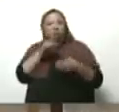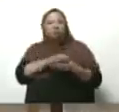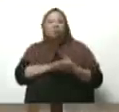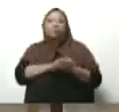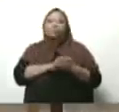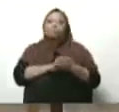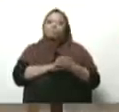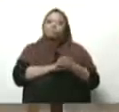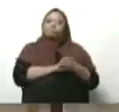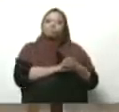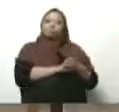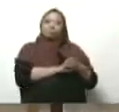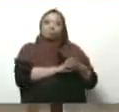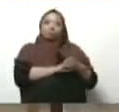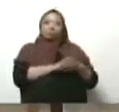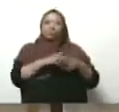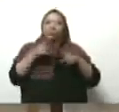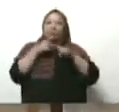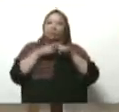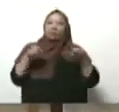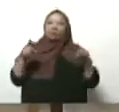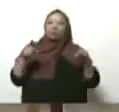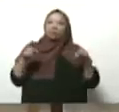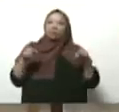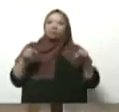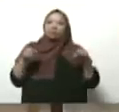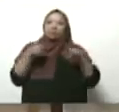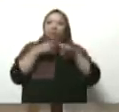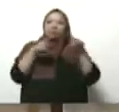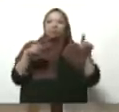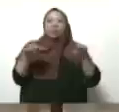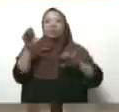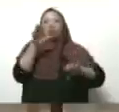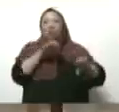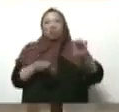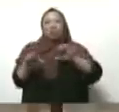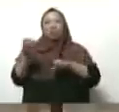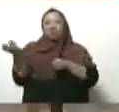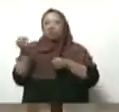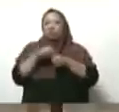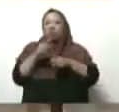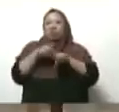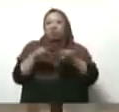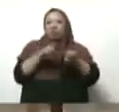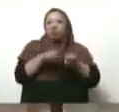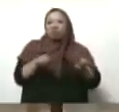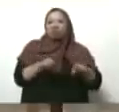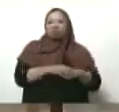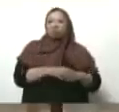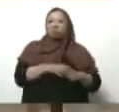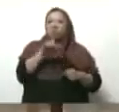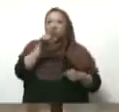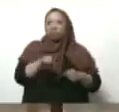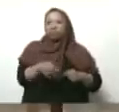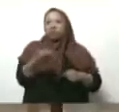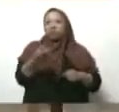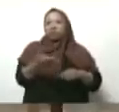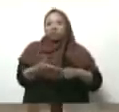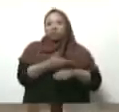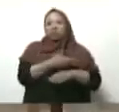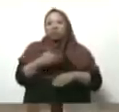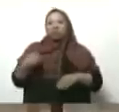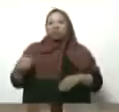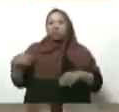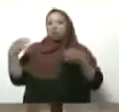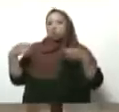poder volver metiéndole cosas tóxicas etcétera también han querido va a